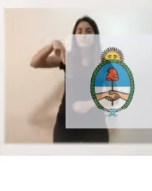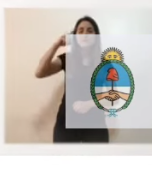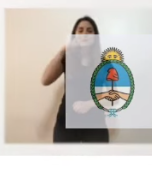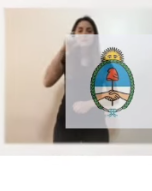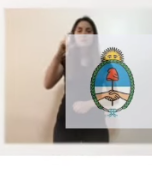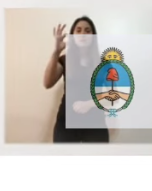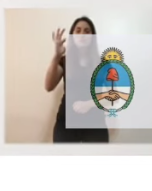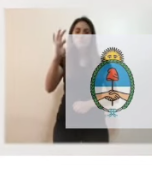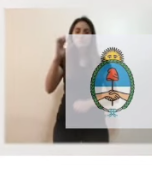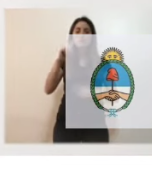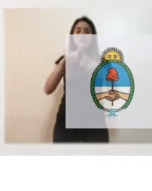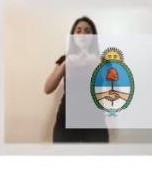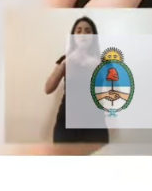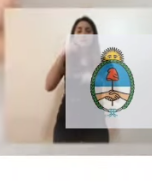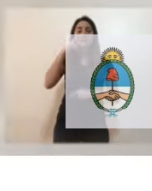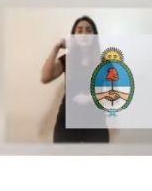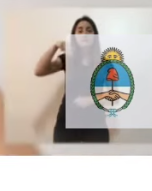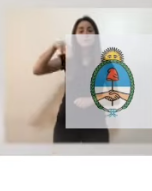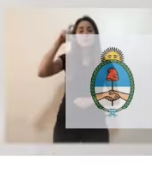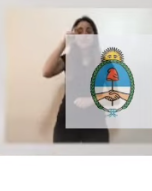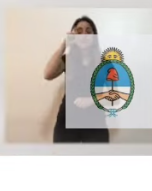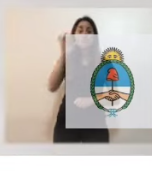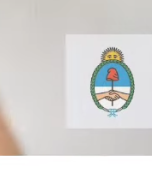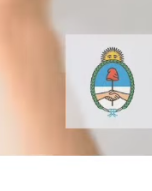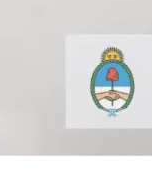Nico. Sime.